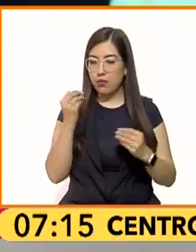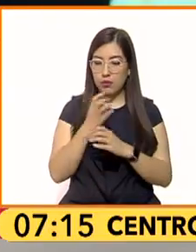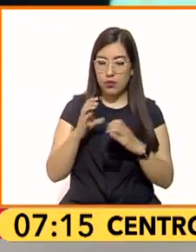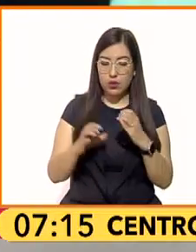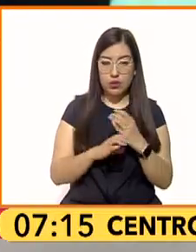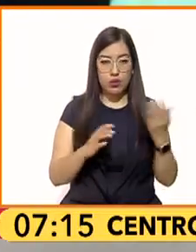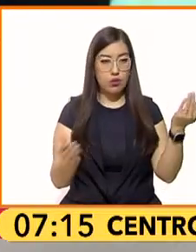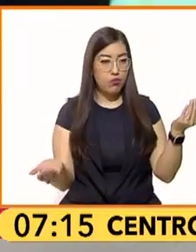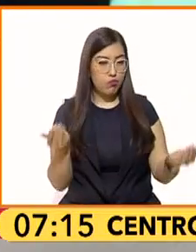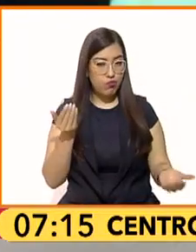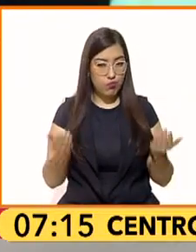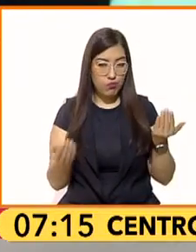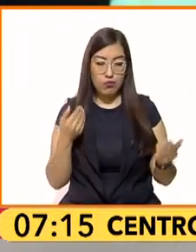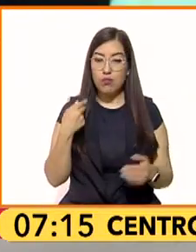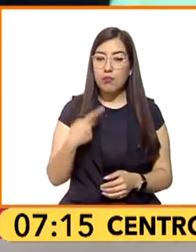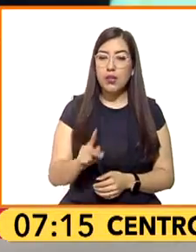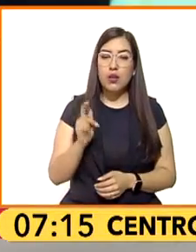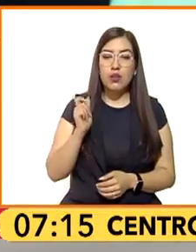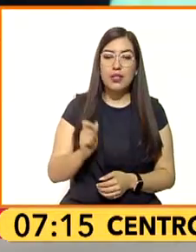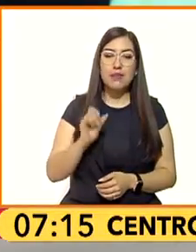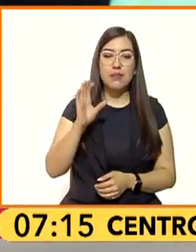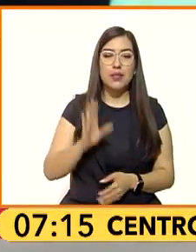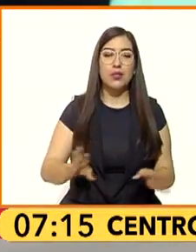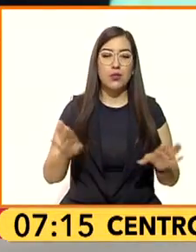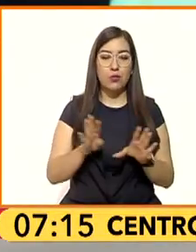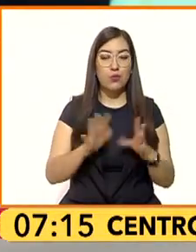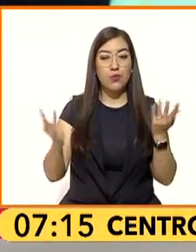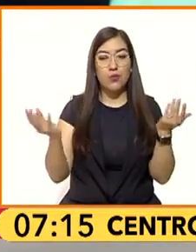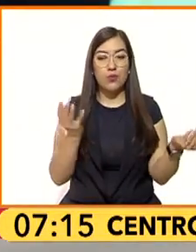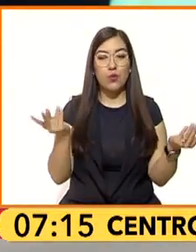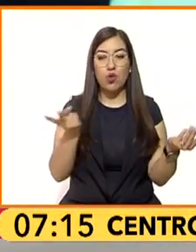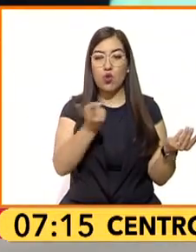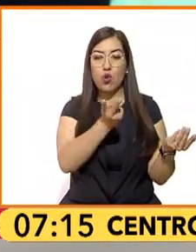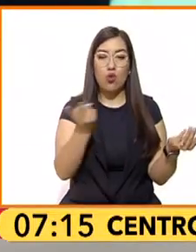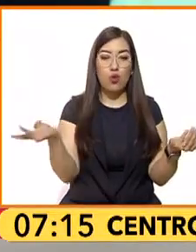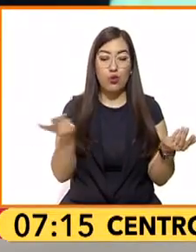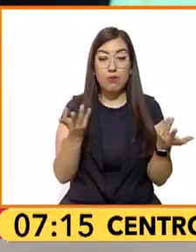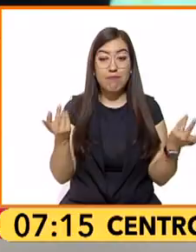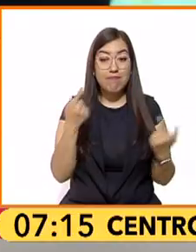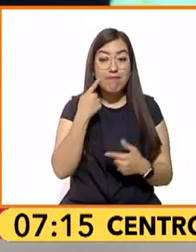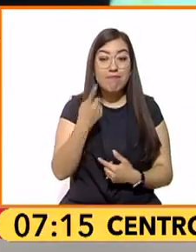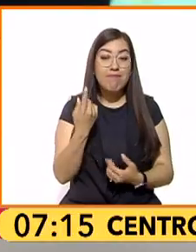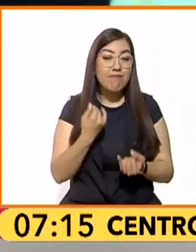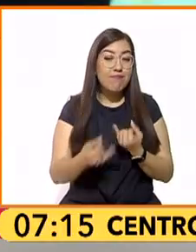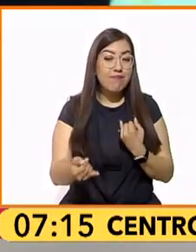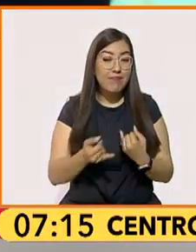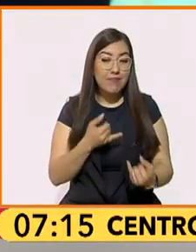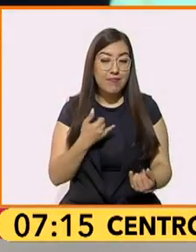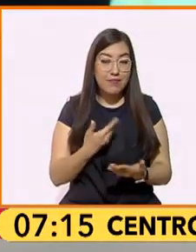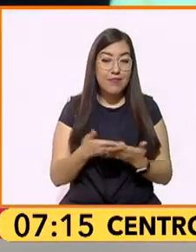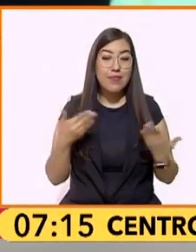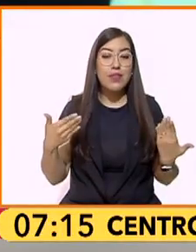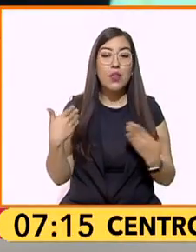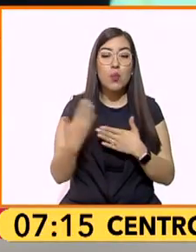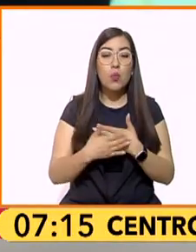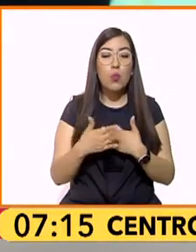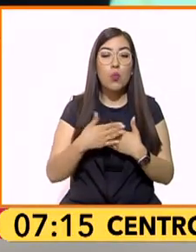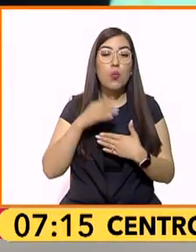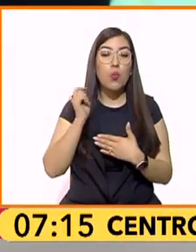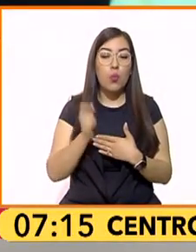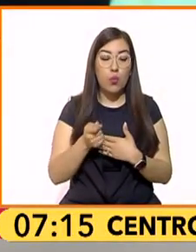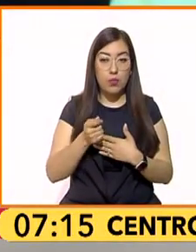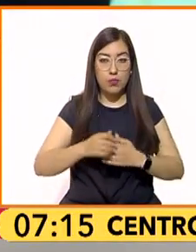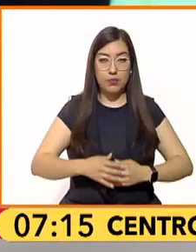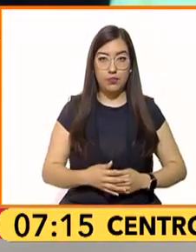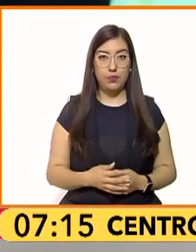otro, pero podemos decir que estamos ante estos 2 grandes escenarios. Y bueno, pues lo que sigue entonces ya es